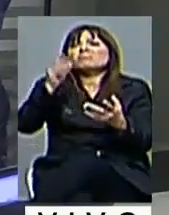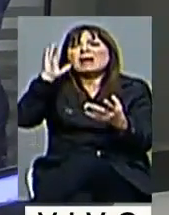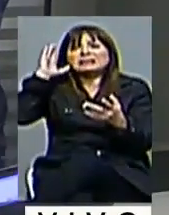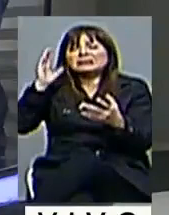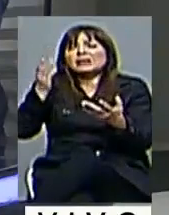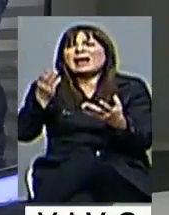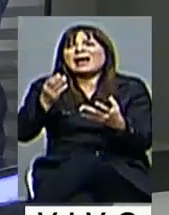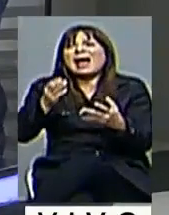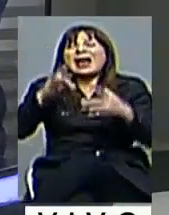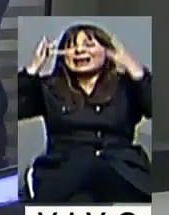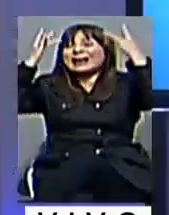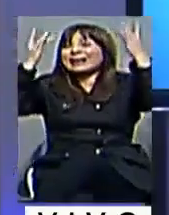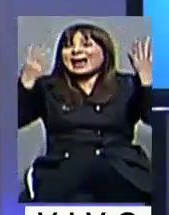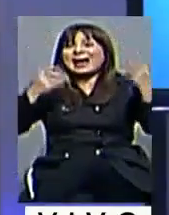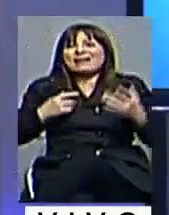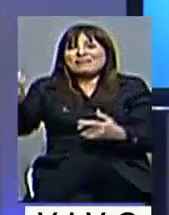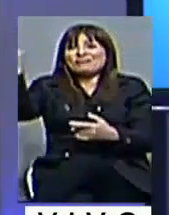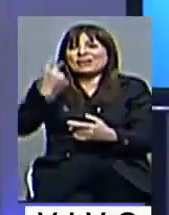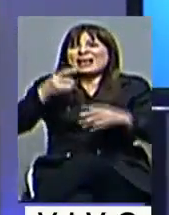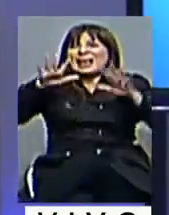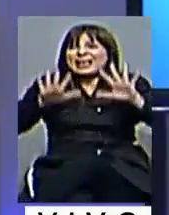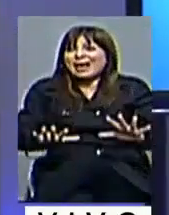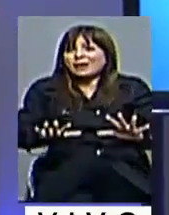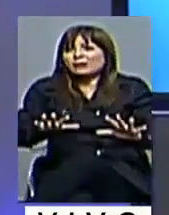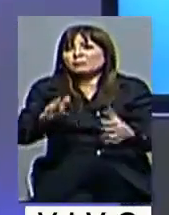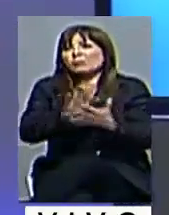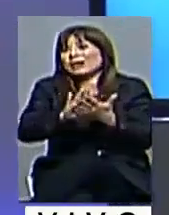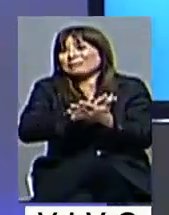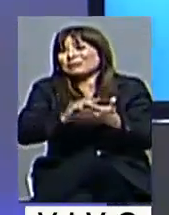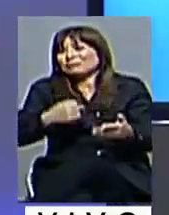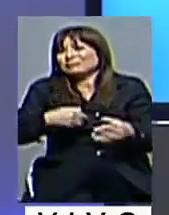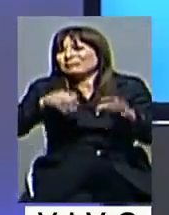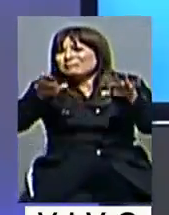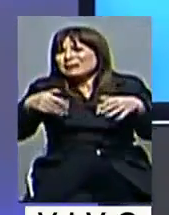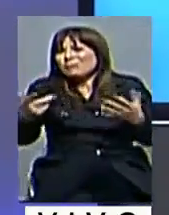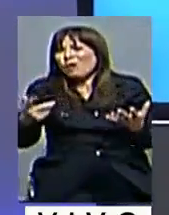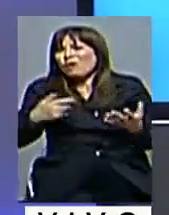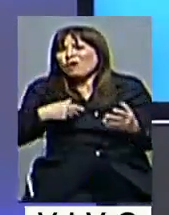Cuando pasó de las calles a la moneda, pero lo mismo que